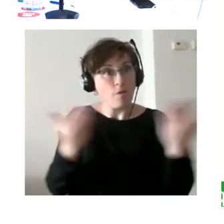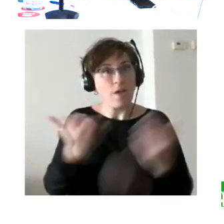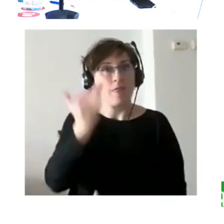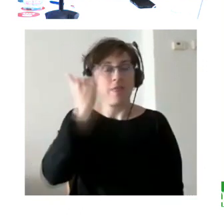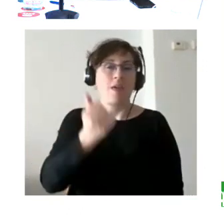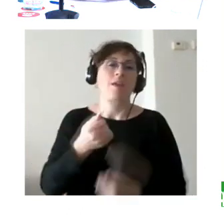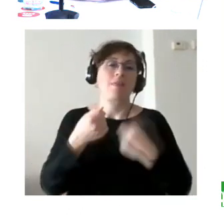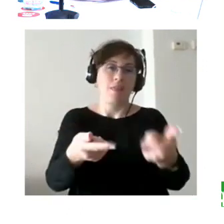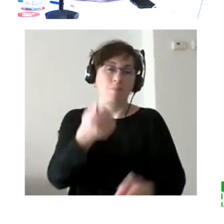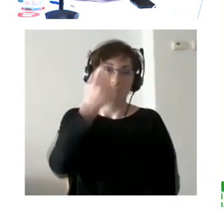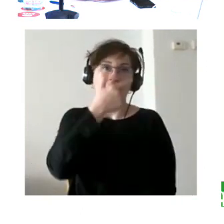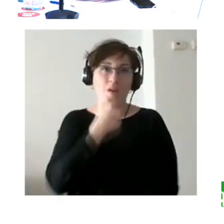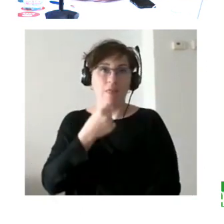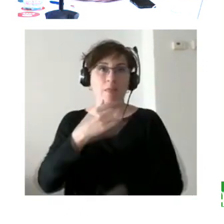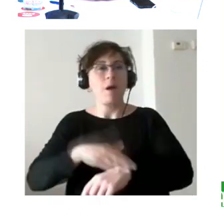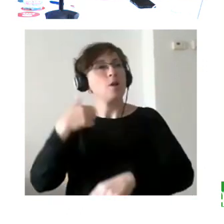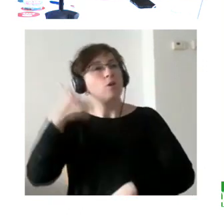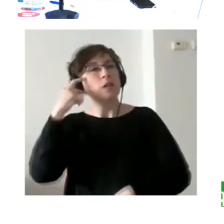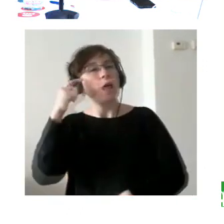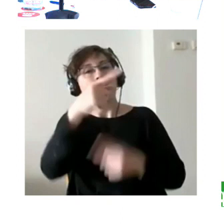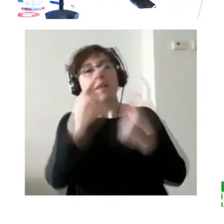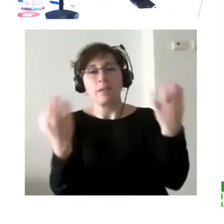porque la empresa es que te va a dar pistas de qué es lo que necesita